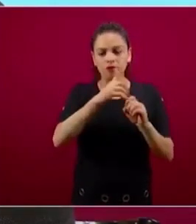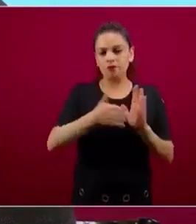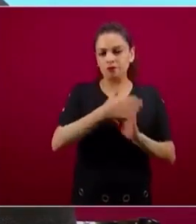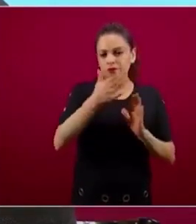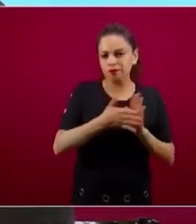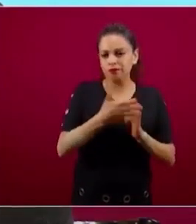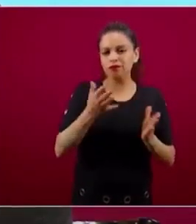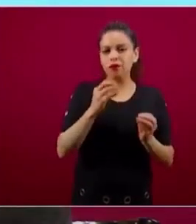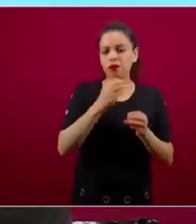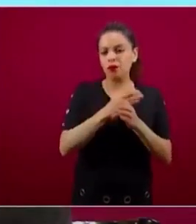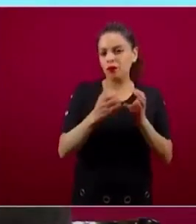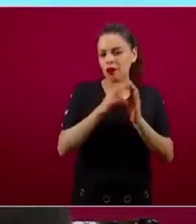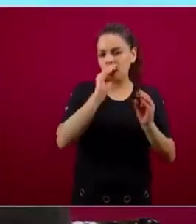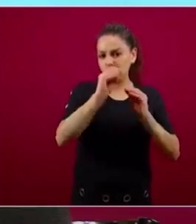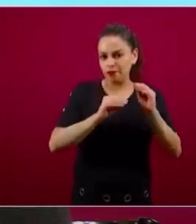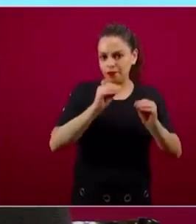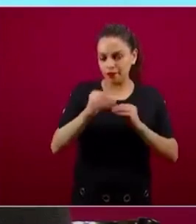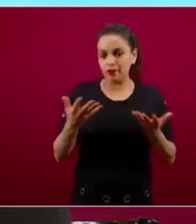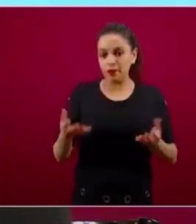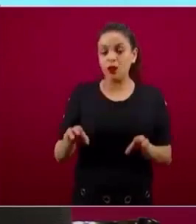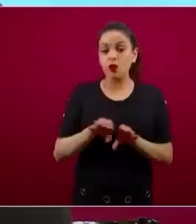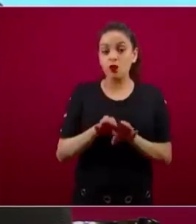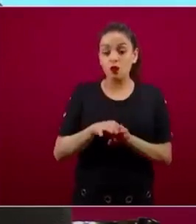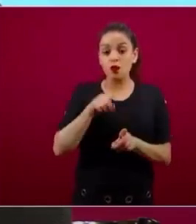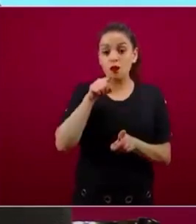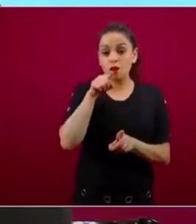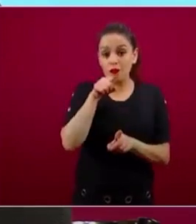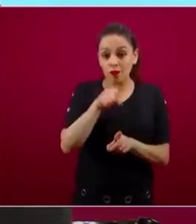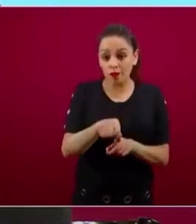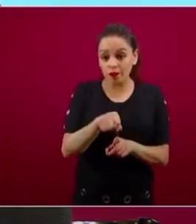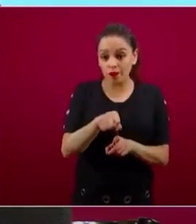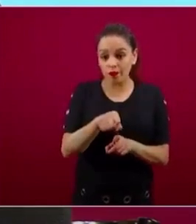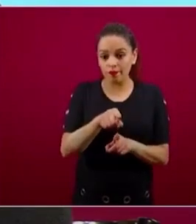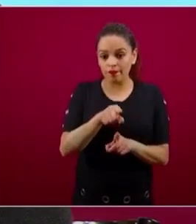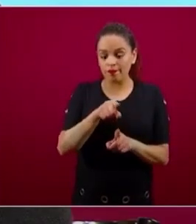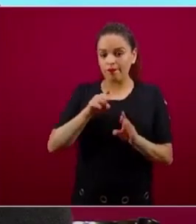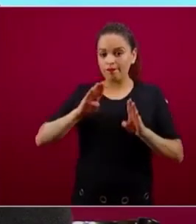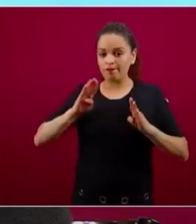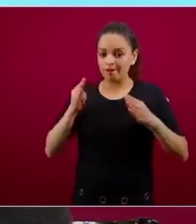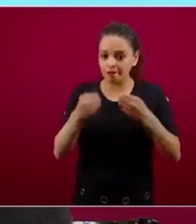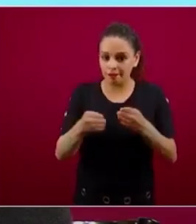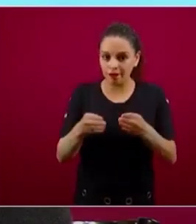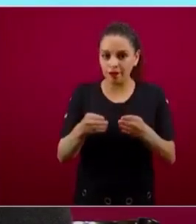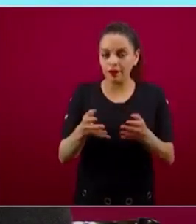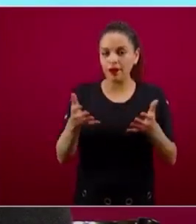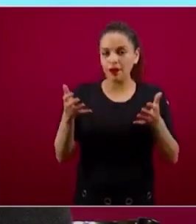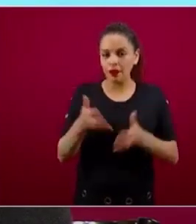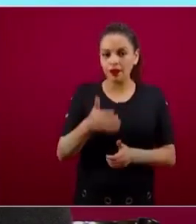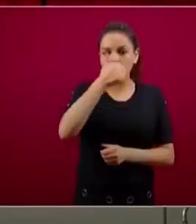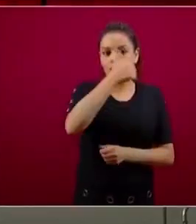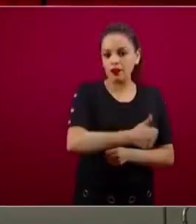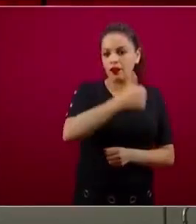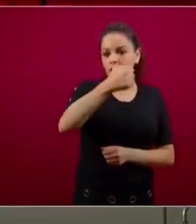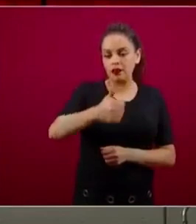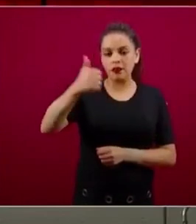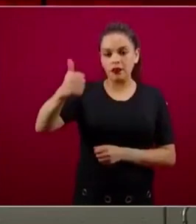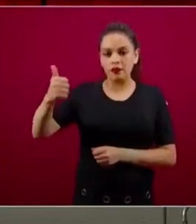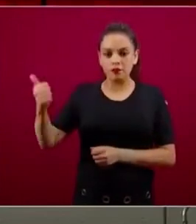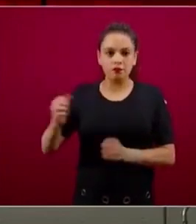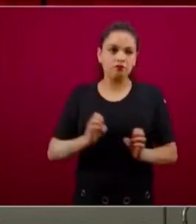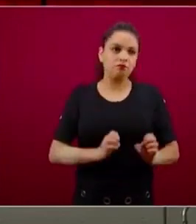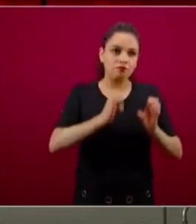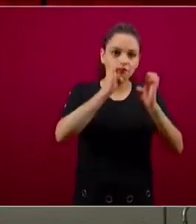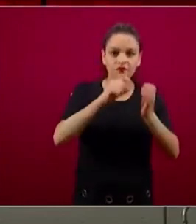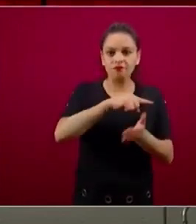cómo vamos a intervenir de forma específica en cada territorio, en cada edificio, cada